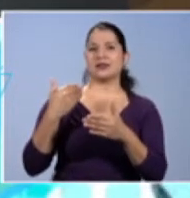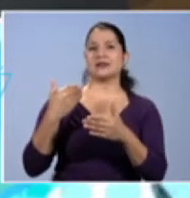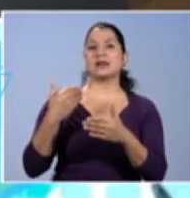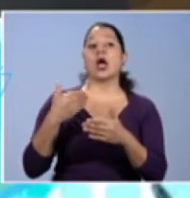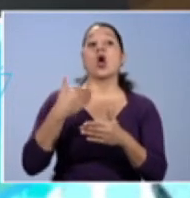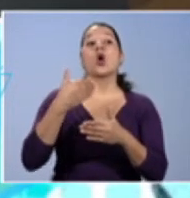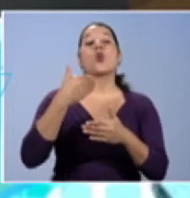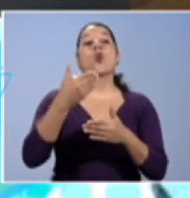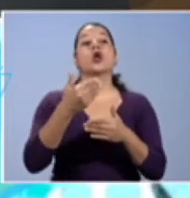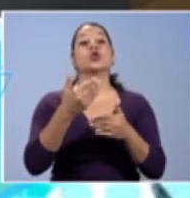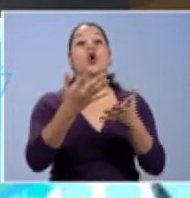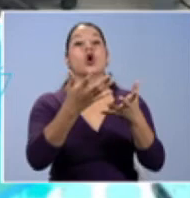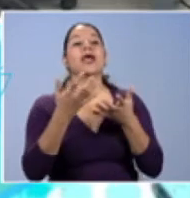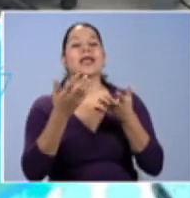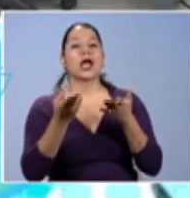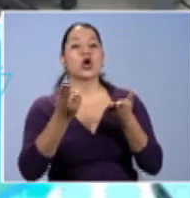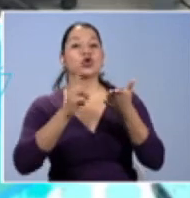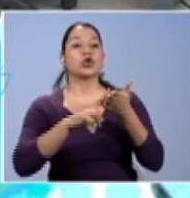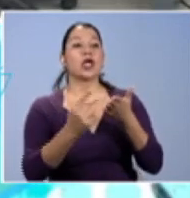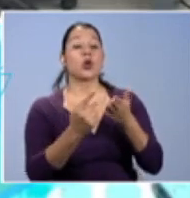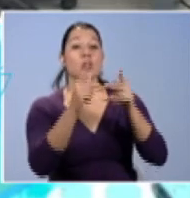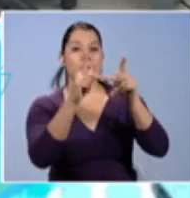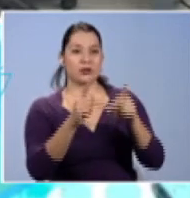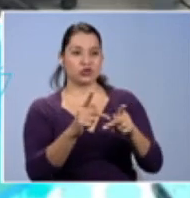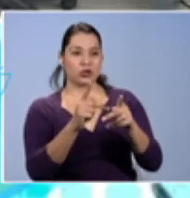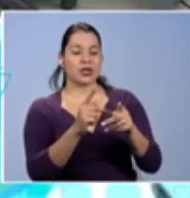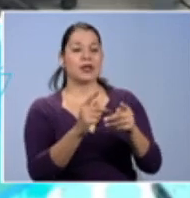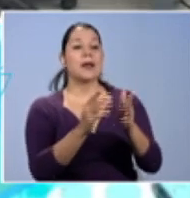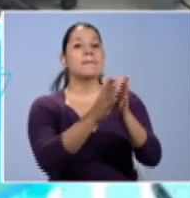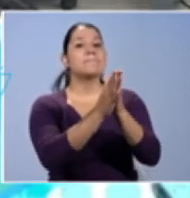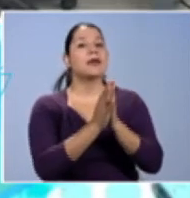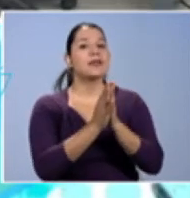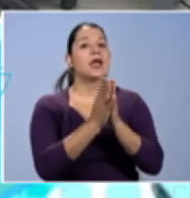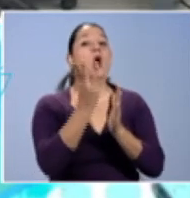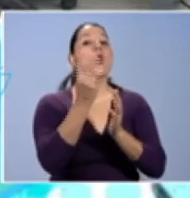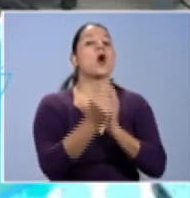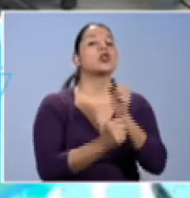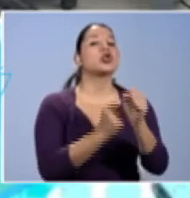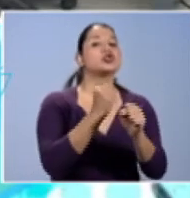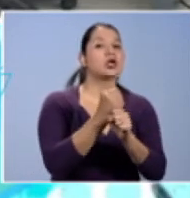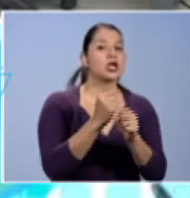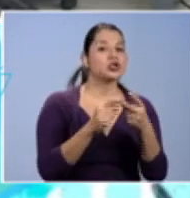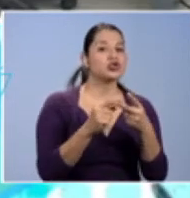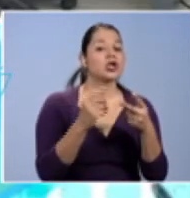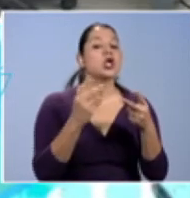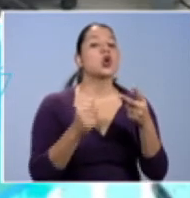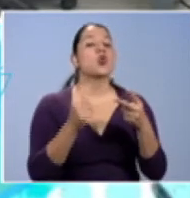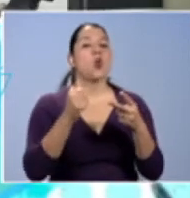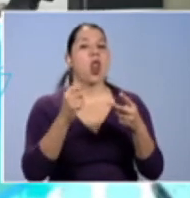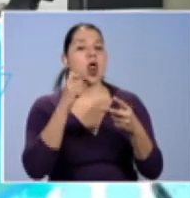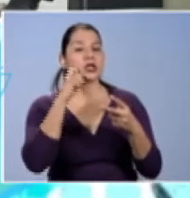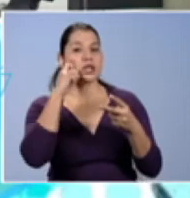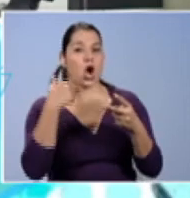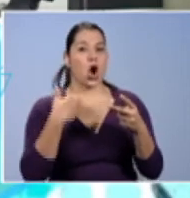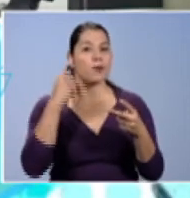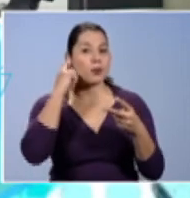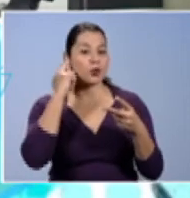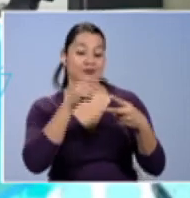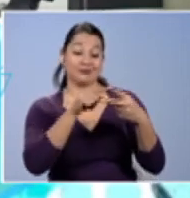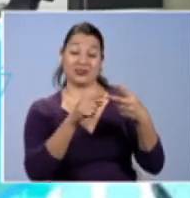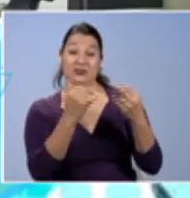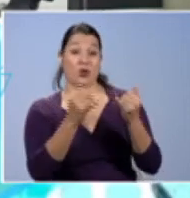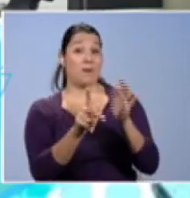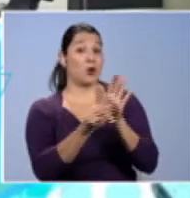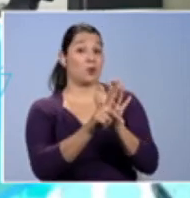para un puesto tuviera determinado género o determinada edad, eso ya no se puede hacer. ¿Por qué? Porque la persona tiene mecanismos, sin ser empleado aún